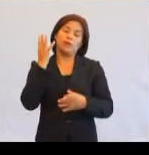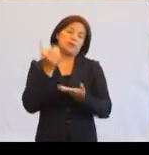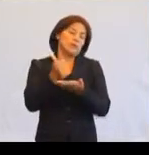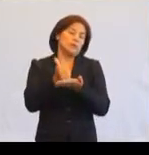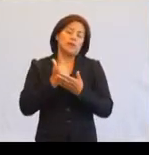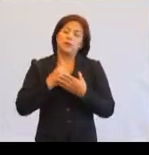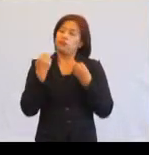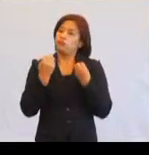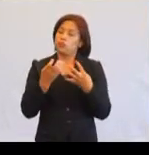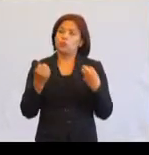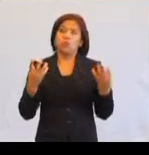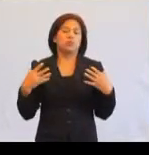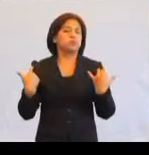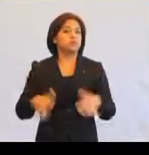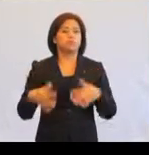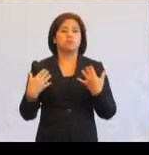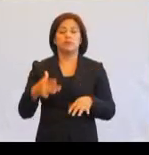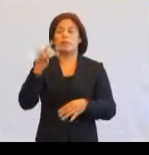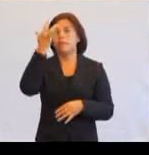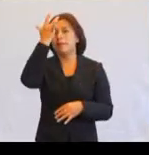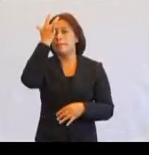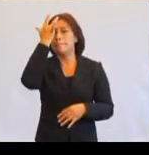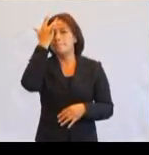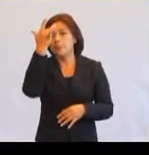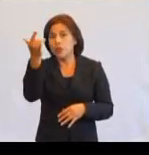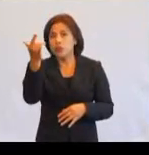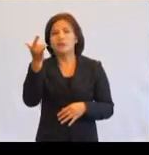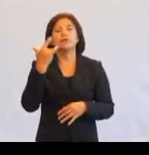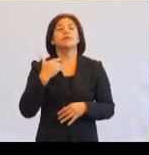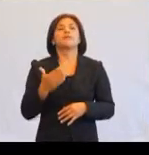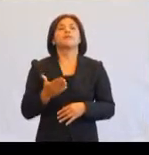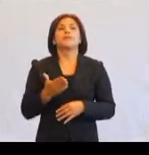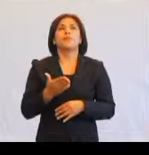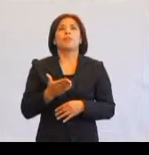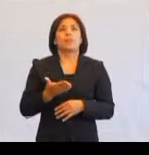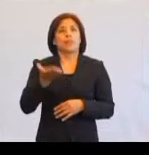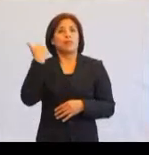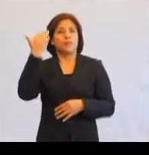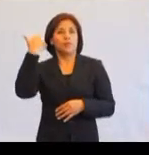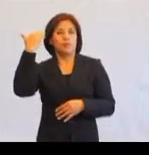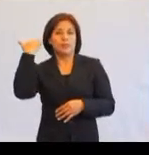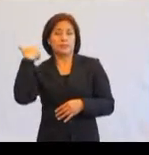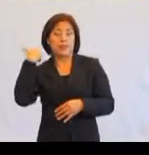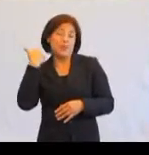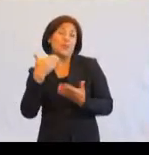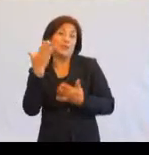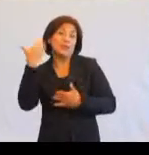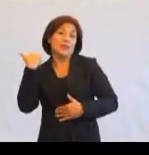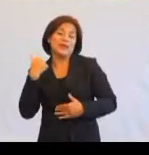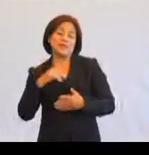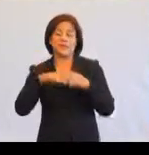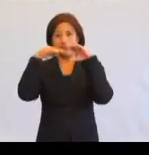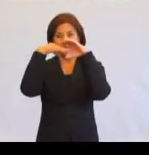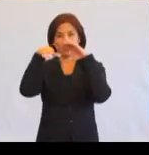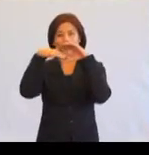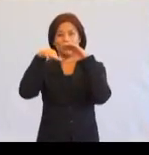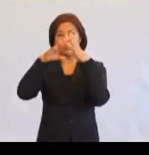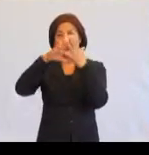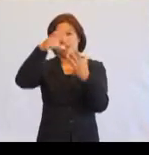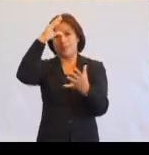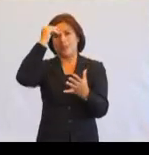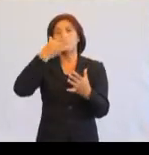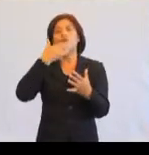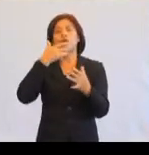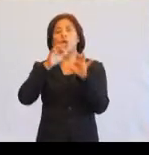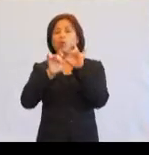para mí bastante, bastante, porque prácticamente, como yo le comenté una vez a Diana, yo con el, bueno, al principio el correo electrónico,